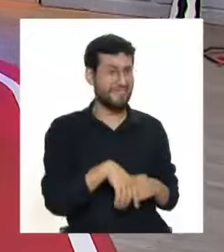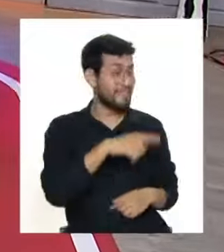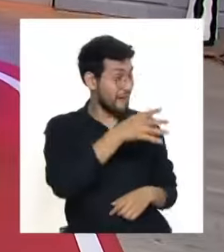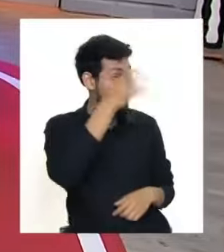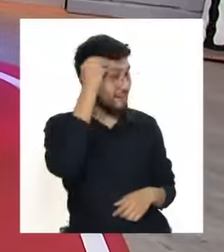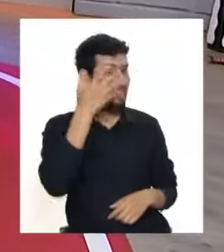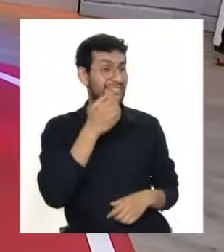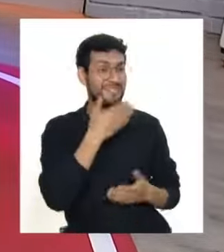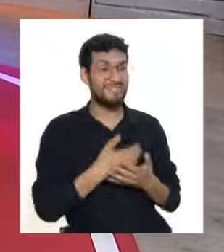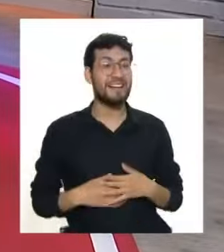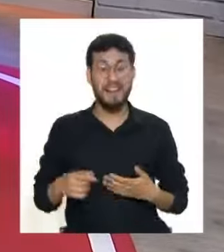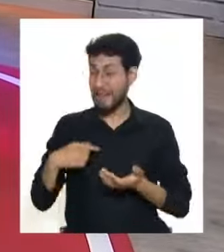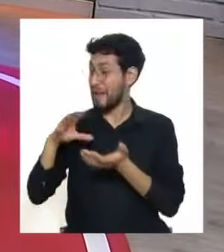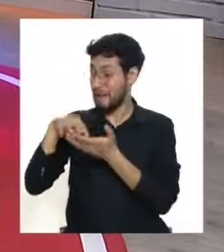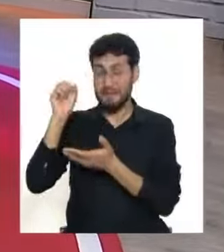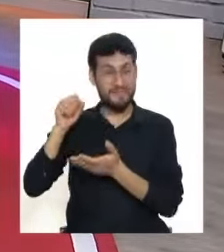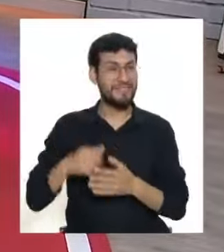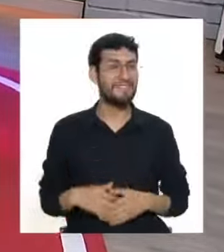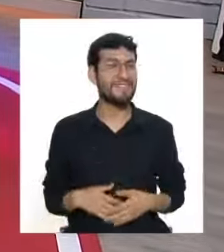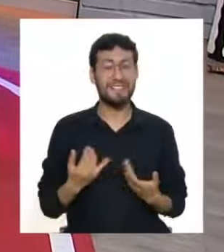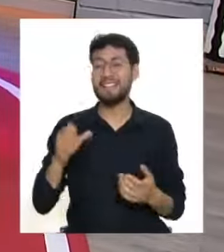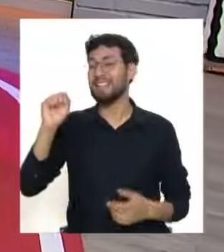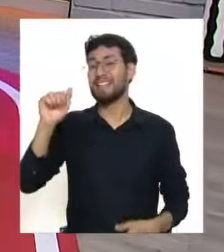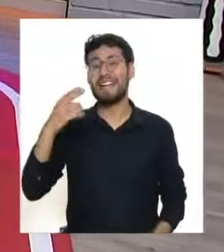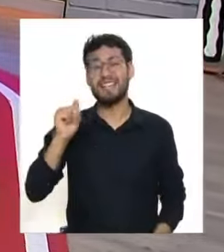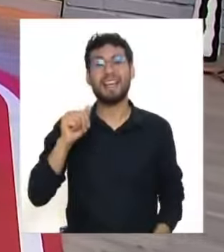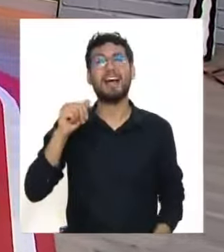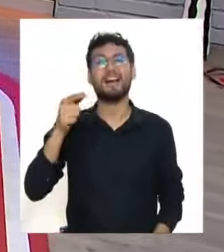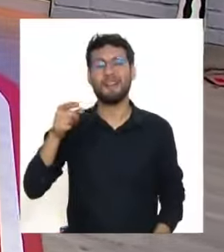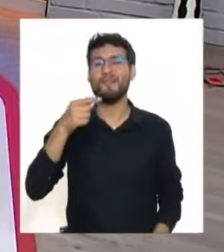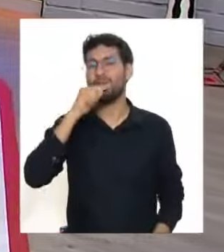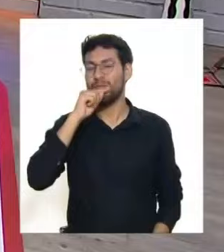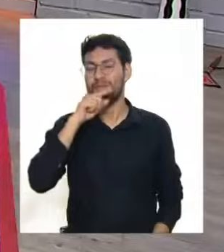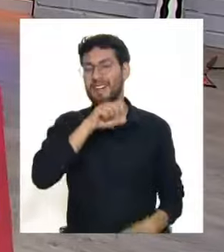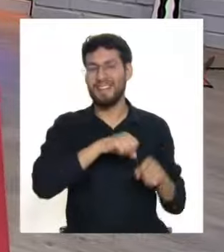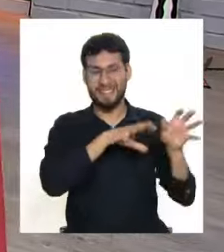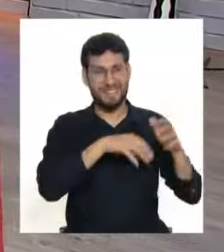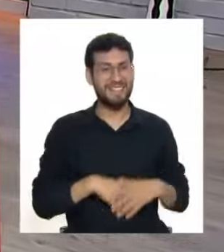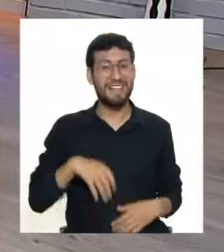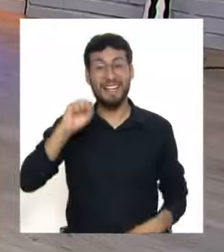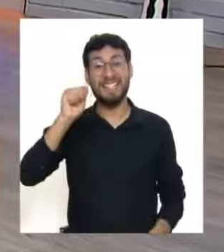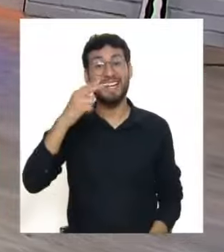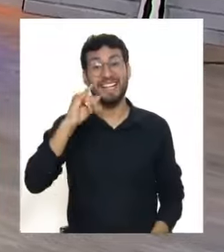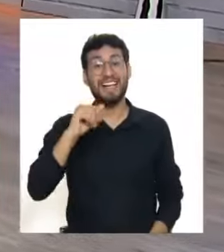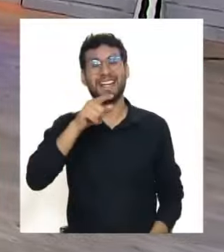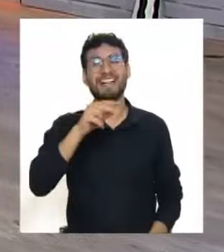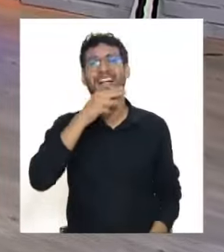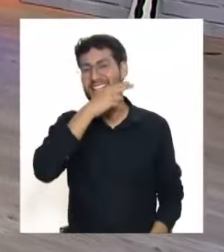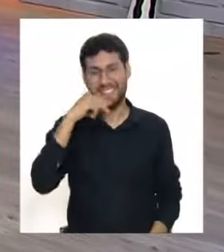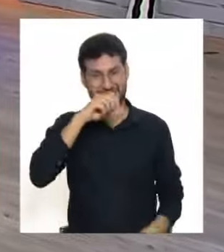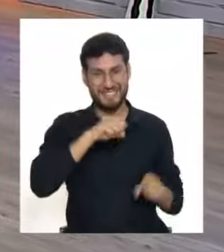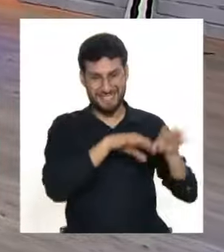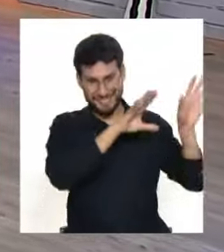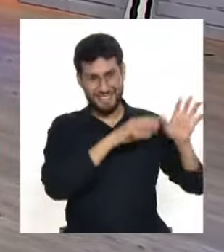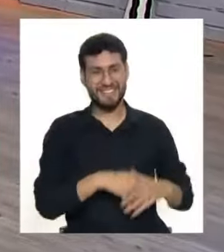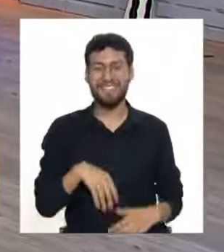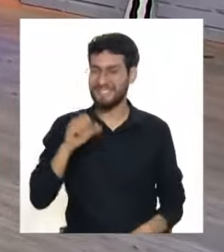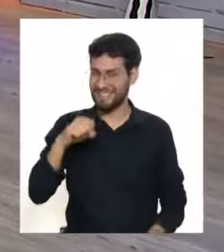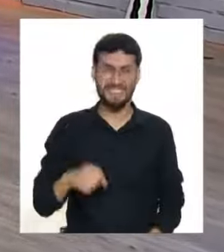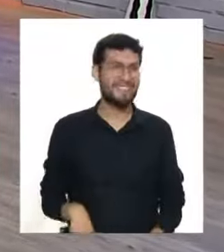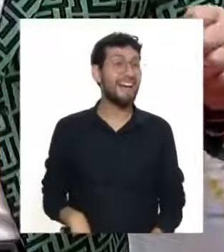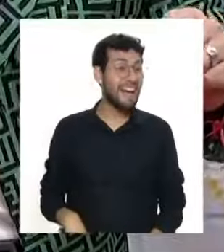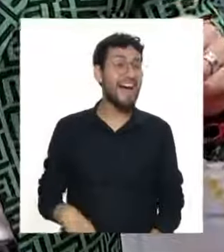Nicolás, muchas gracias por el dato. La Sacha Guambrilla es la muchacha del monte. O sea, la Sacha Nicolasa es la Nicolasa del monte. Del monte, claro.